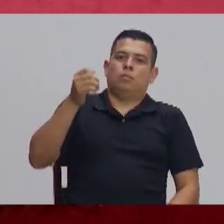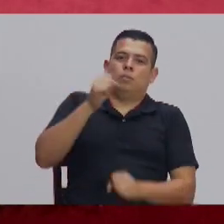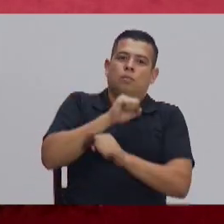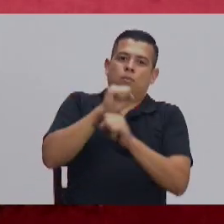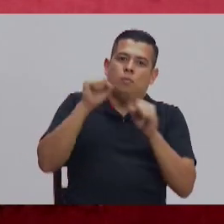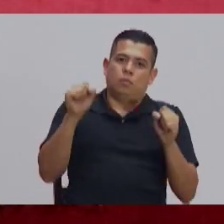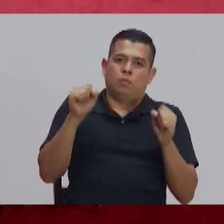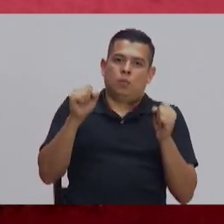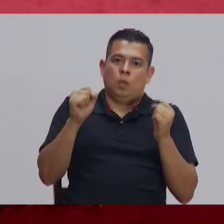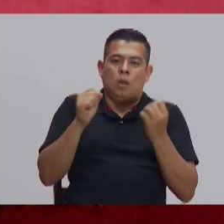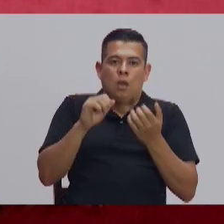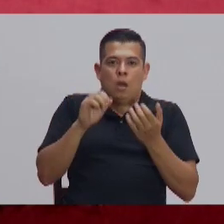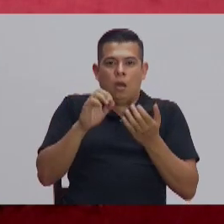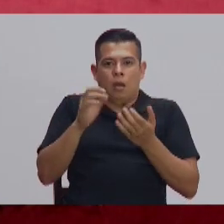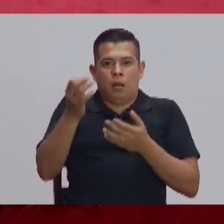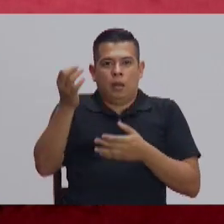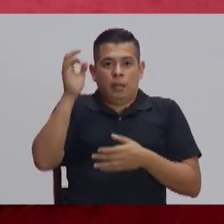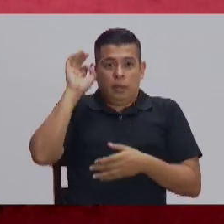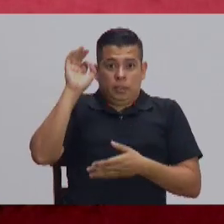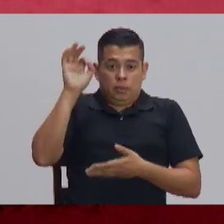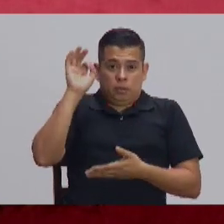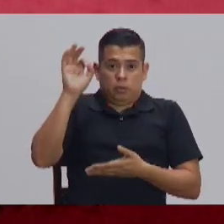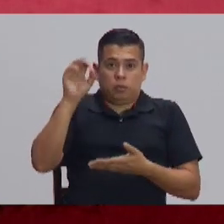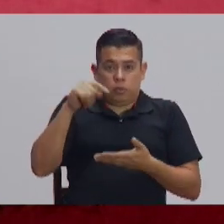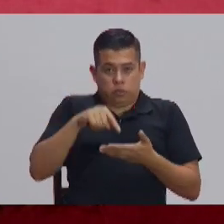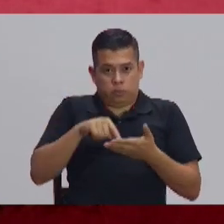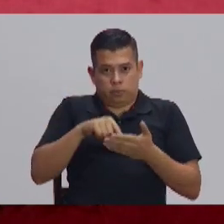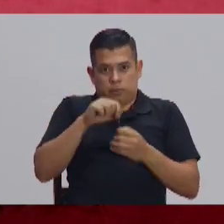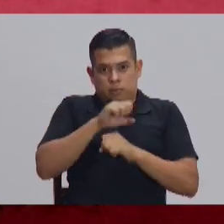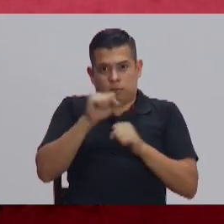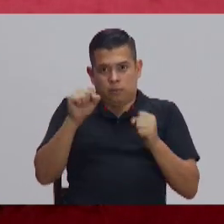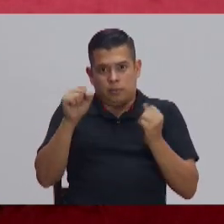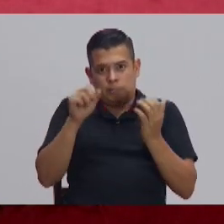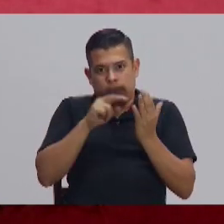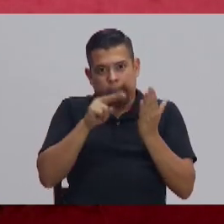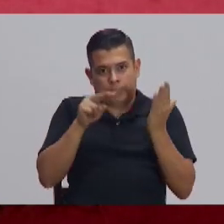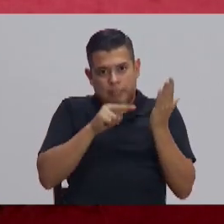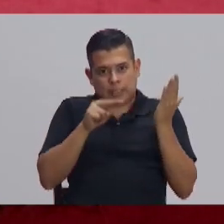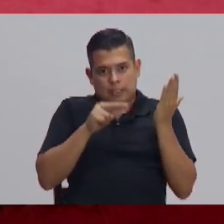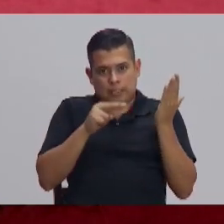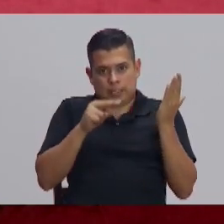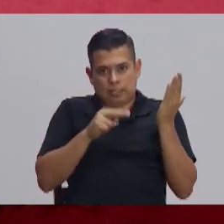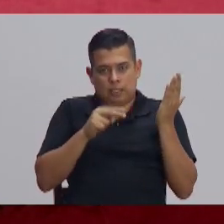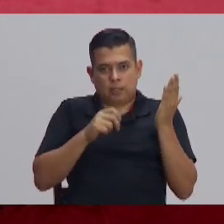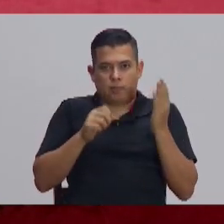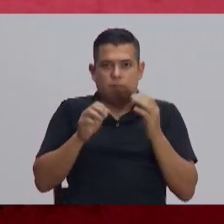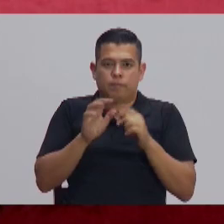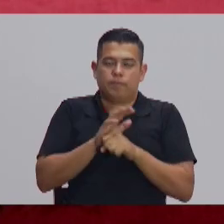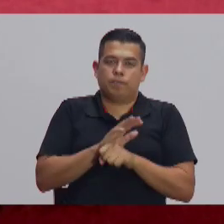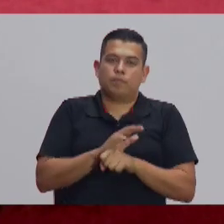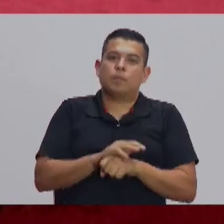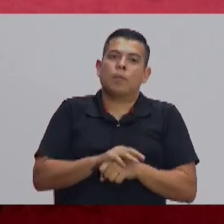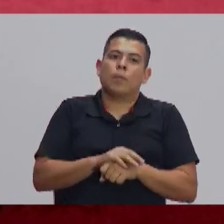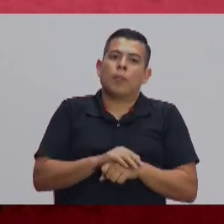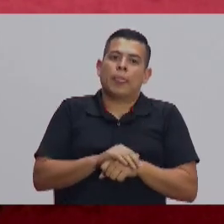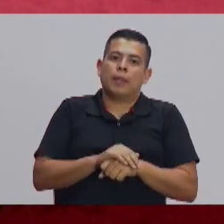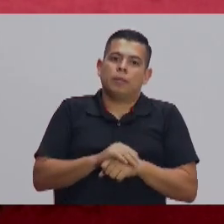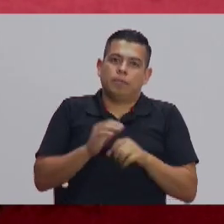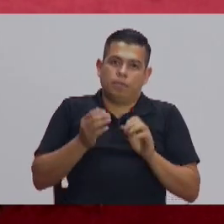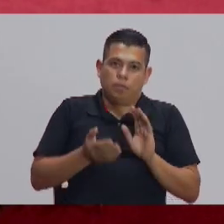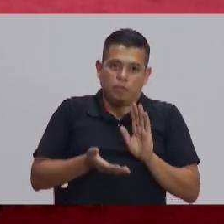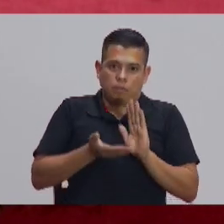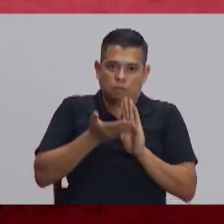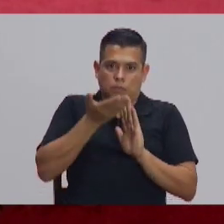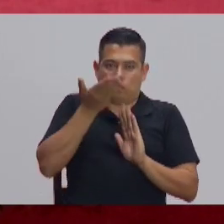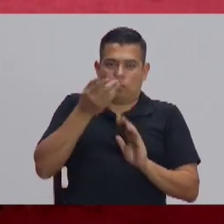fortalecemos con la predica pero nos alimentamos leyendo la biblia otra cosa porque ya dejamos de crecer